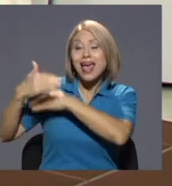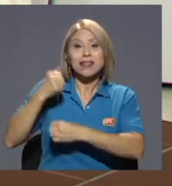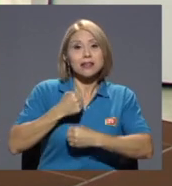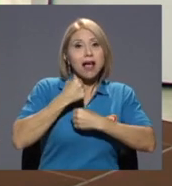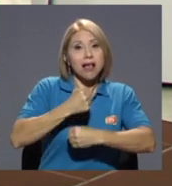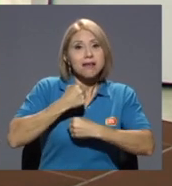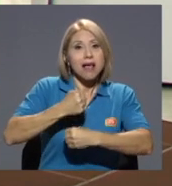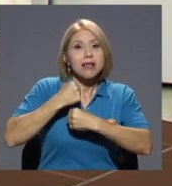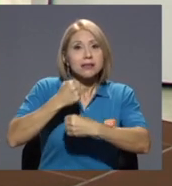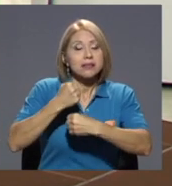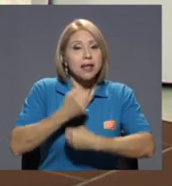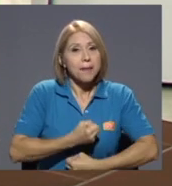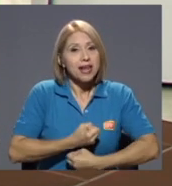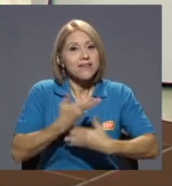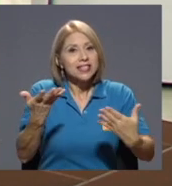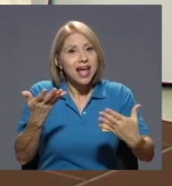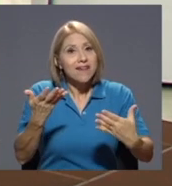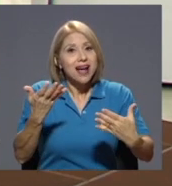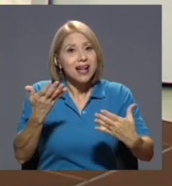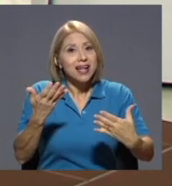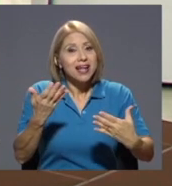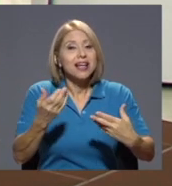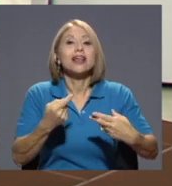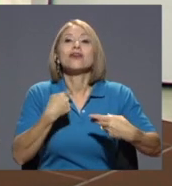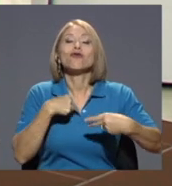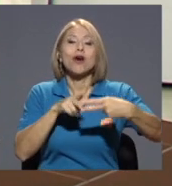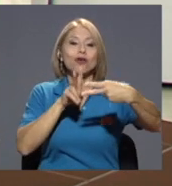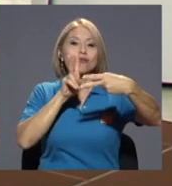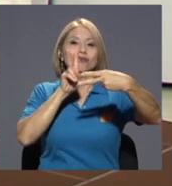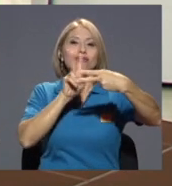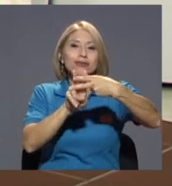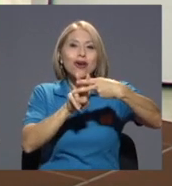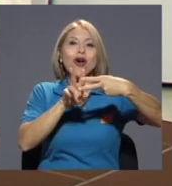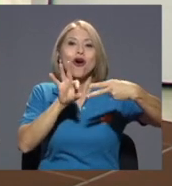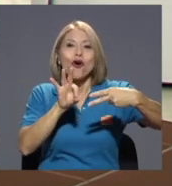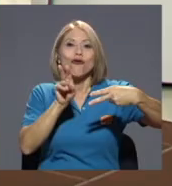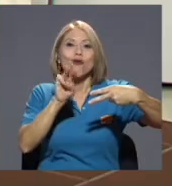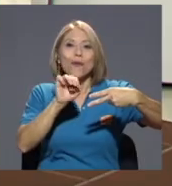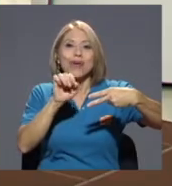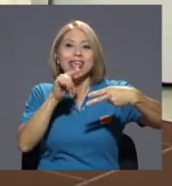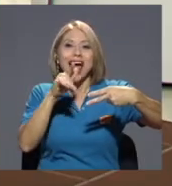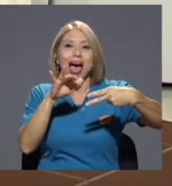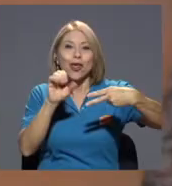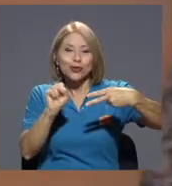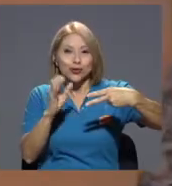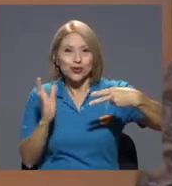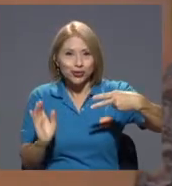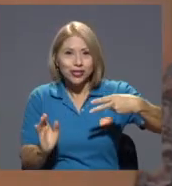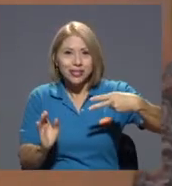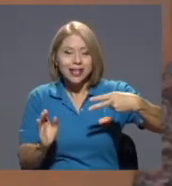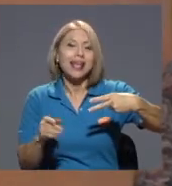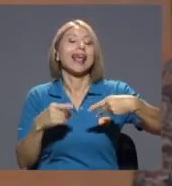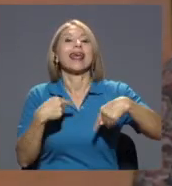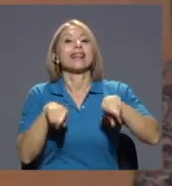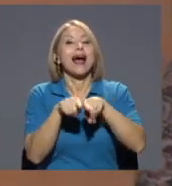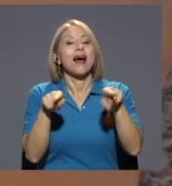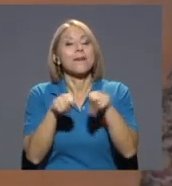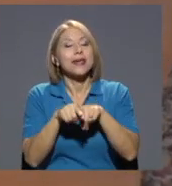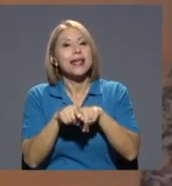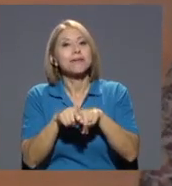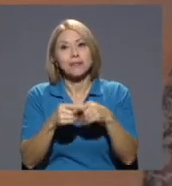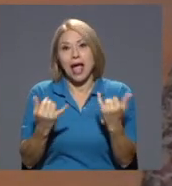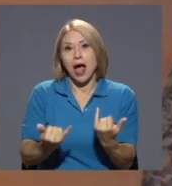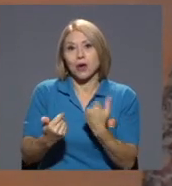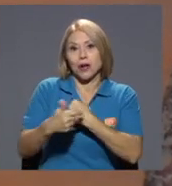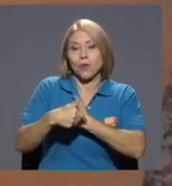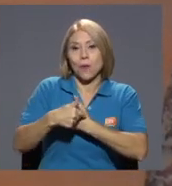determinados fueron voy a decirlo así con hashtags fumigados el segundo nos encontramos un momento histórico en el país